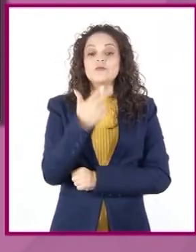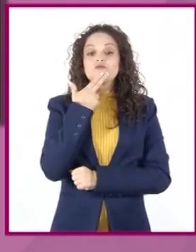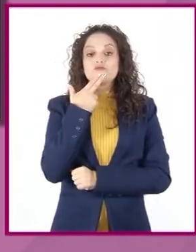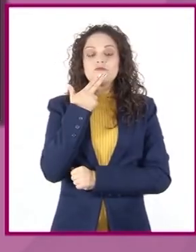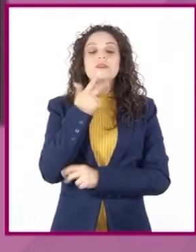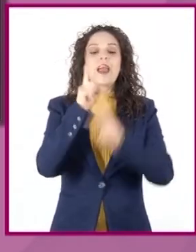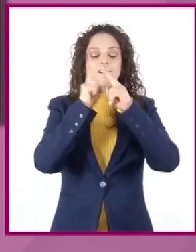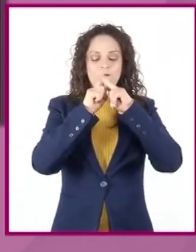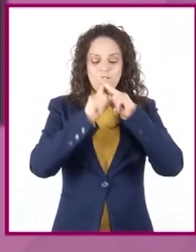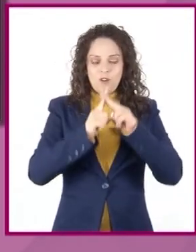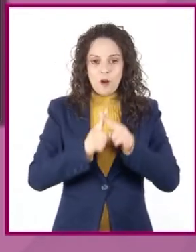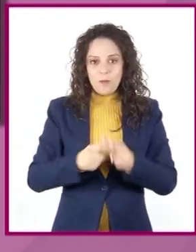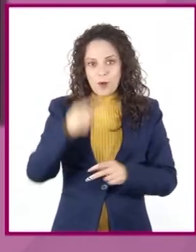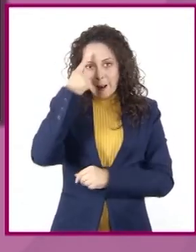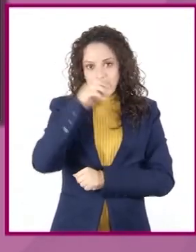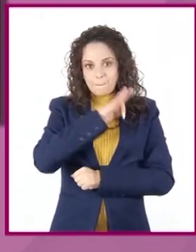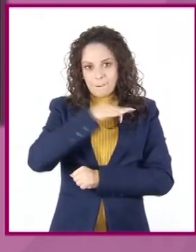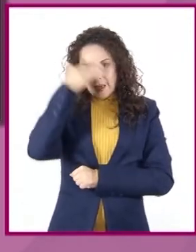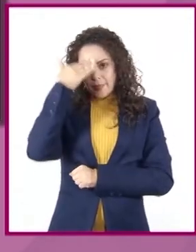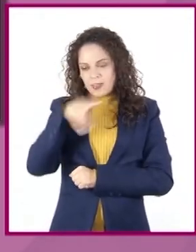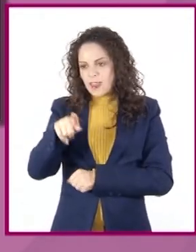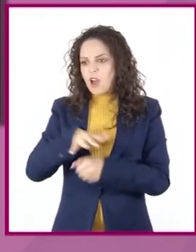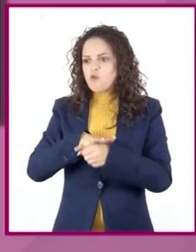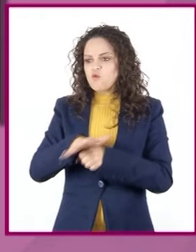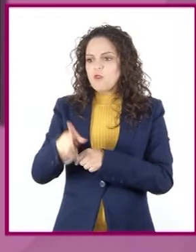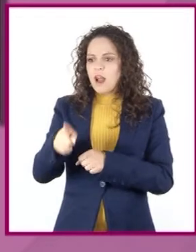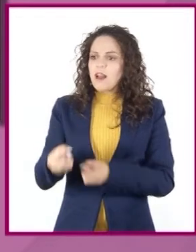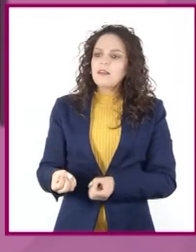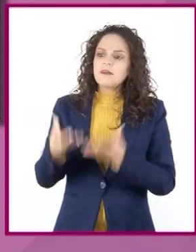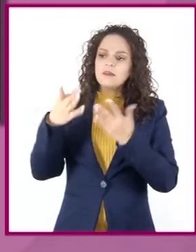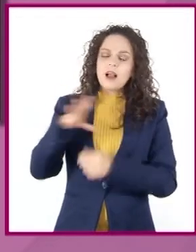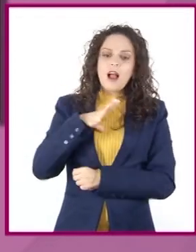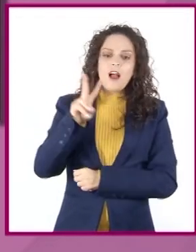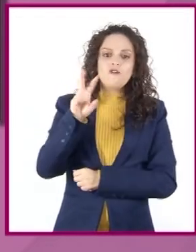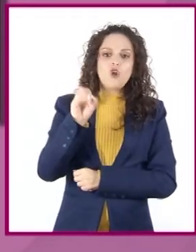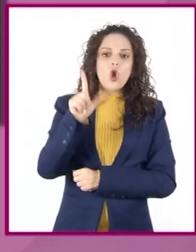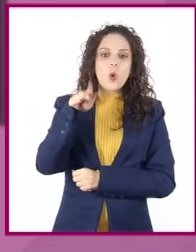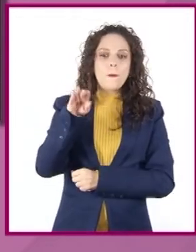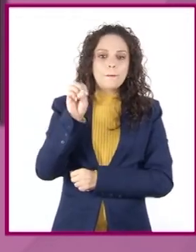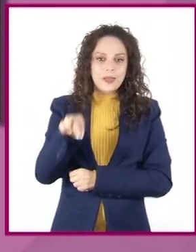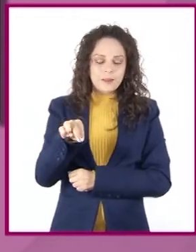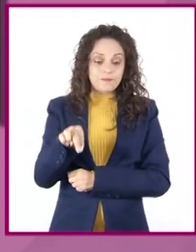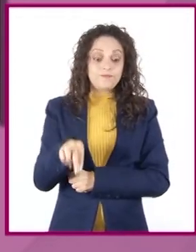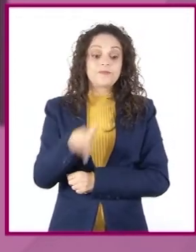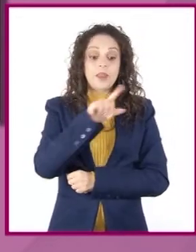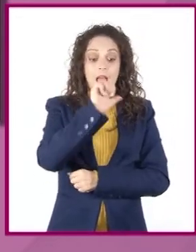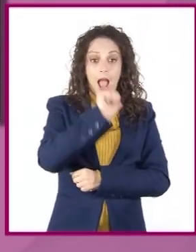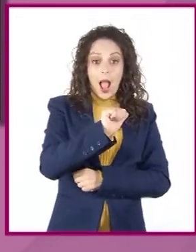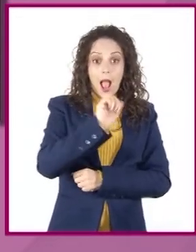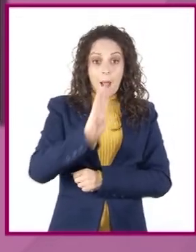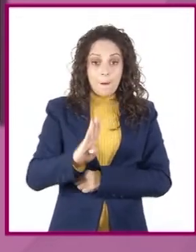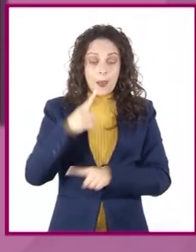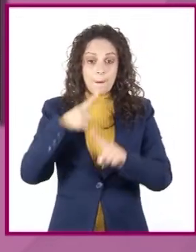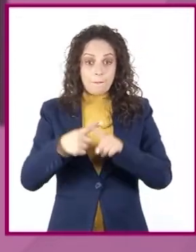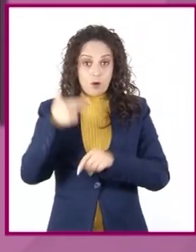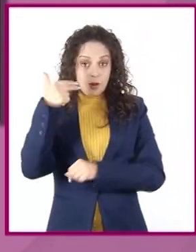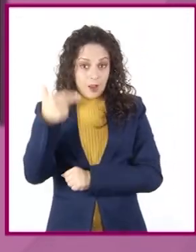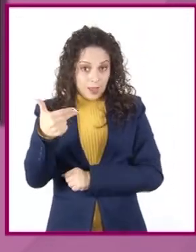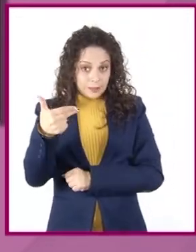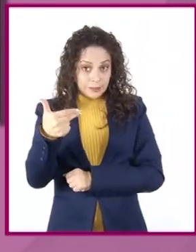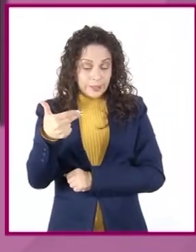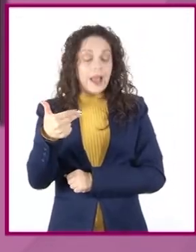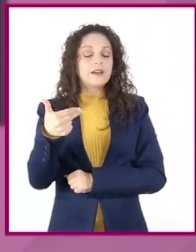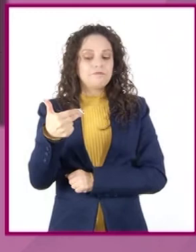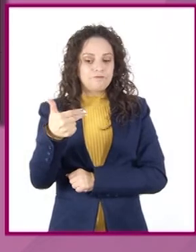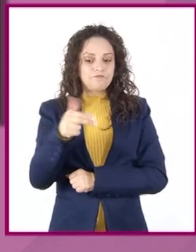utilicemos la fórmula para calcular el volumen del prisma triangular. área de la base por la altura del prisma.